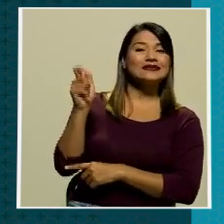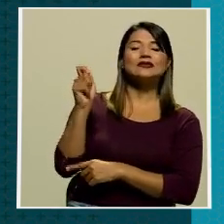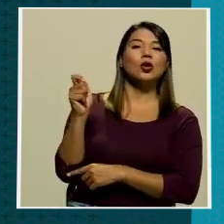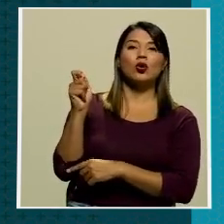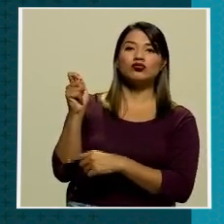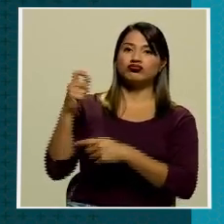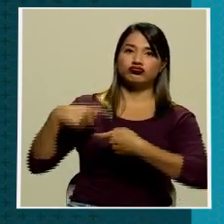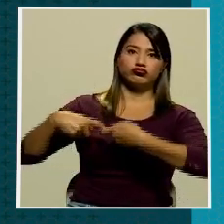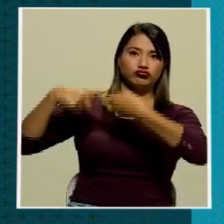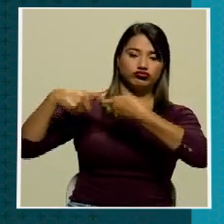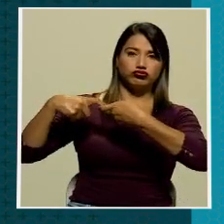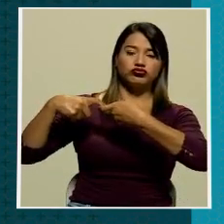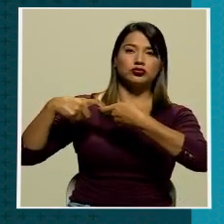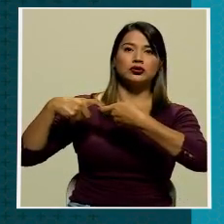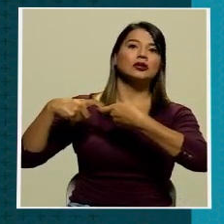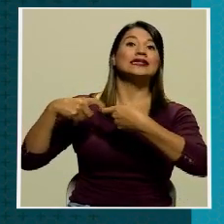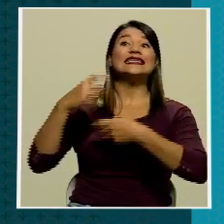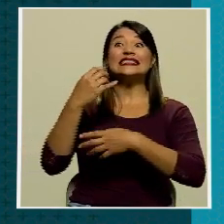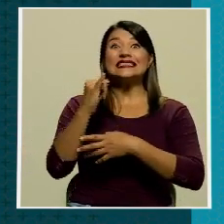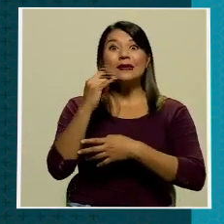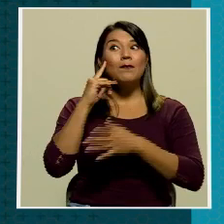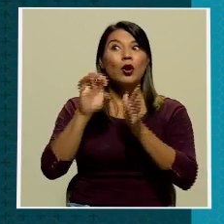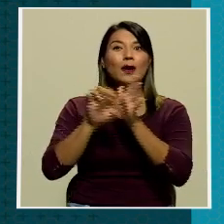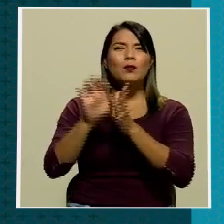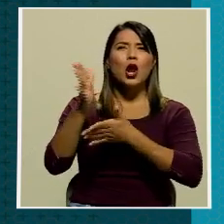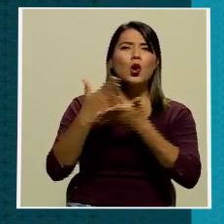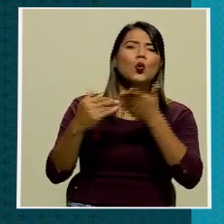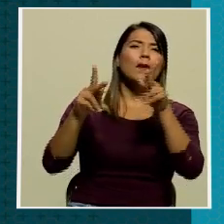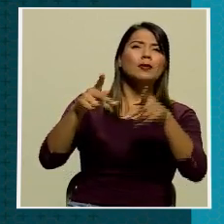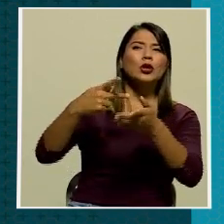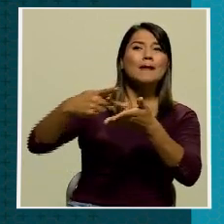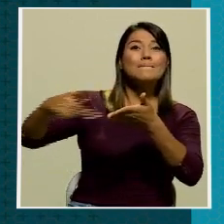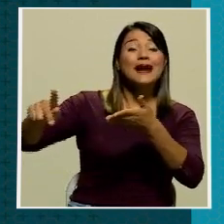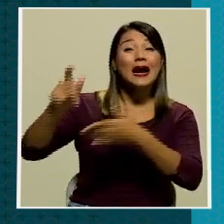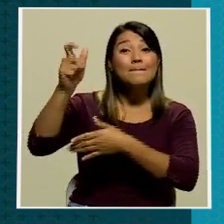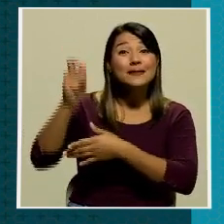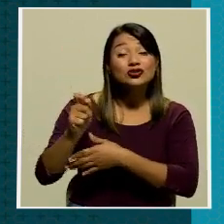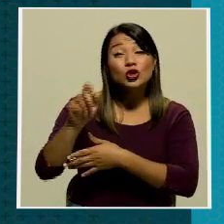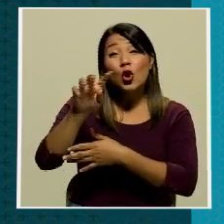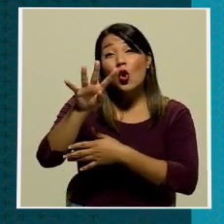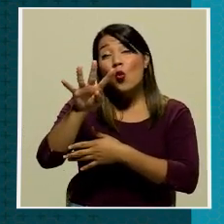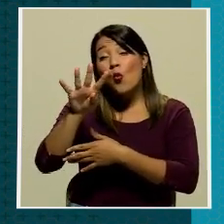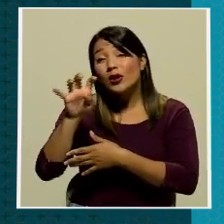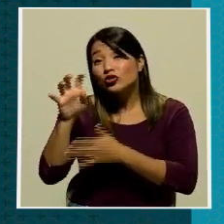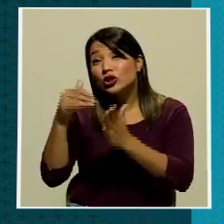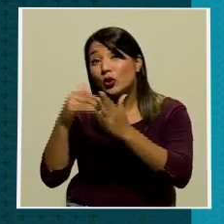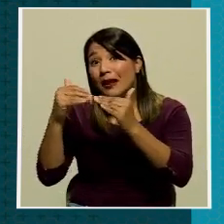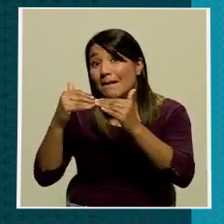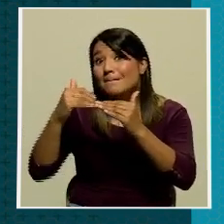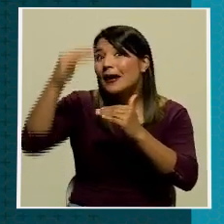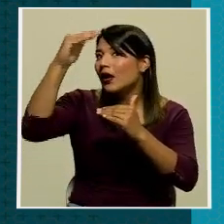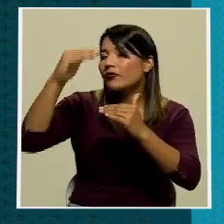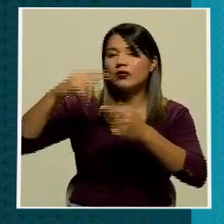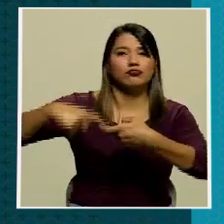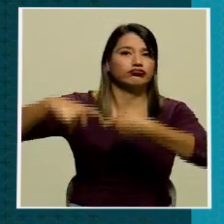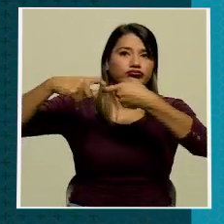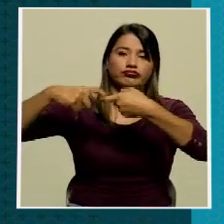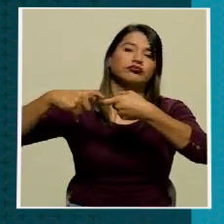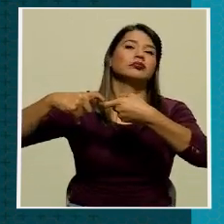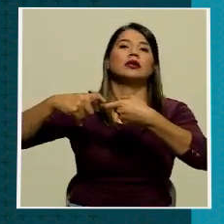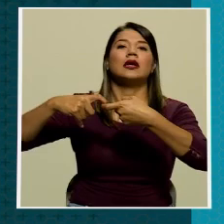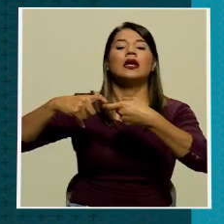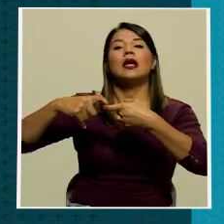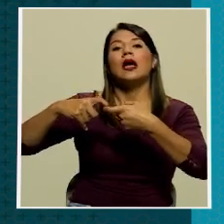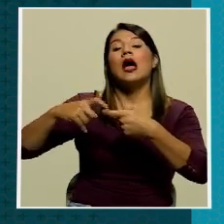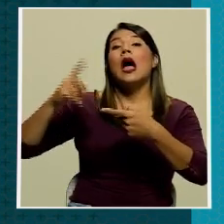presupuesto que superen los 462.000 colones. Esto será de forma indefinida hasta que se logre reducir la